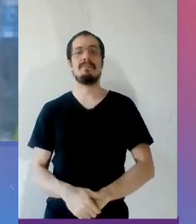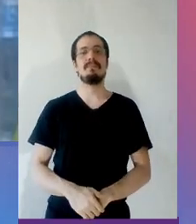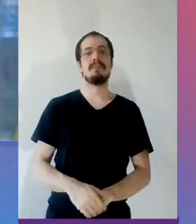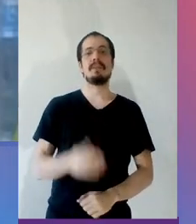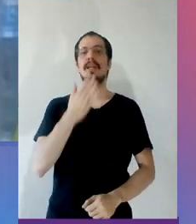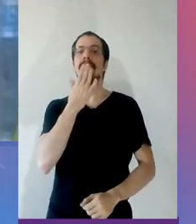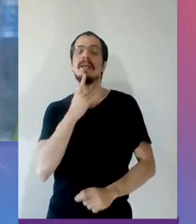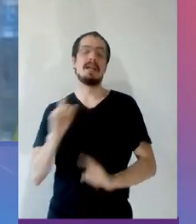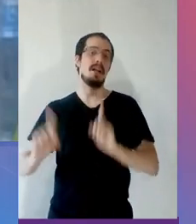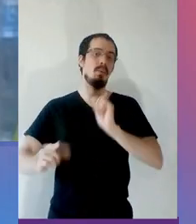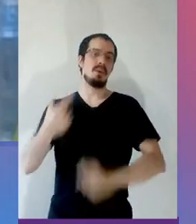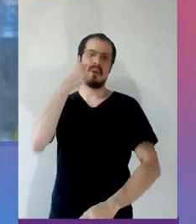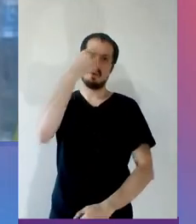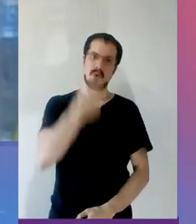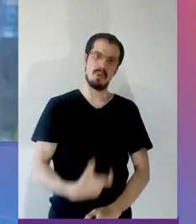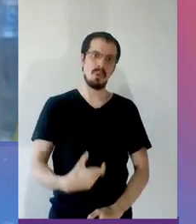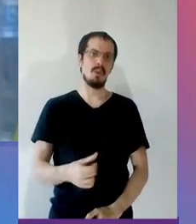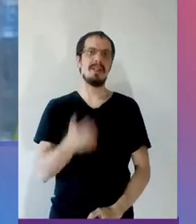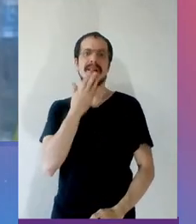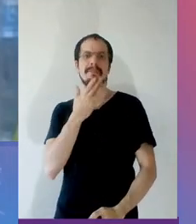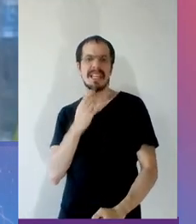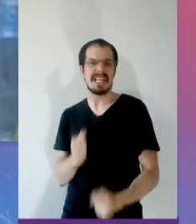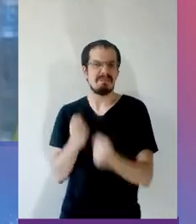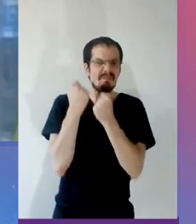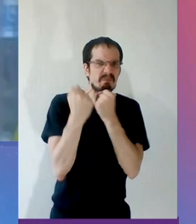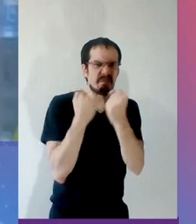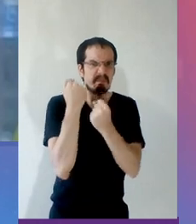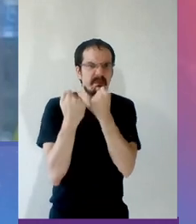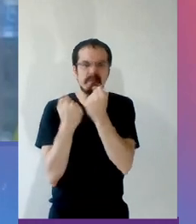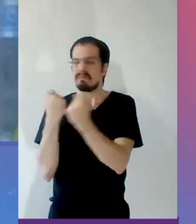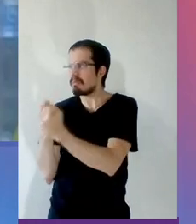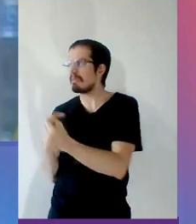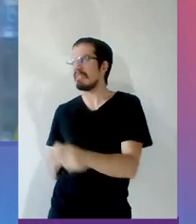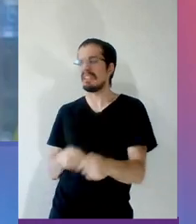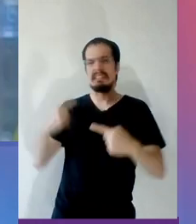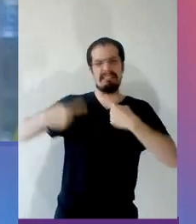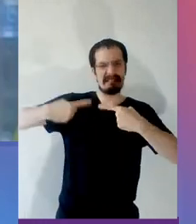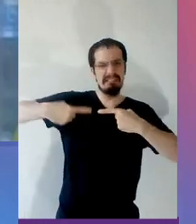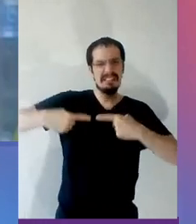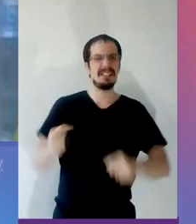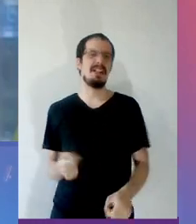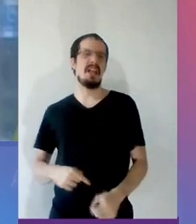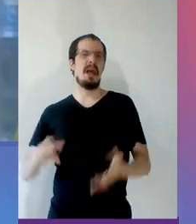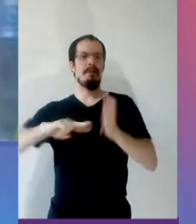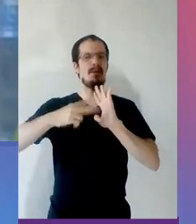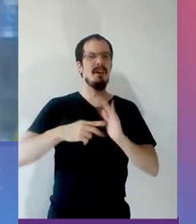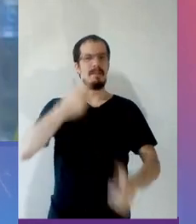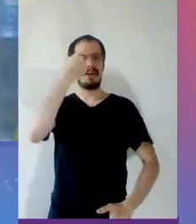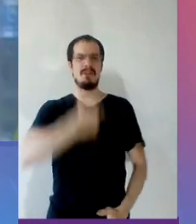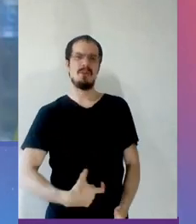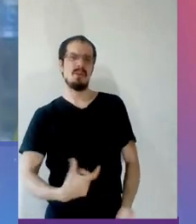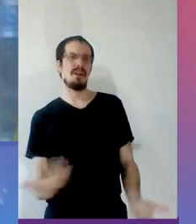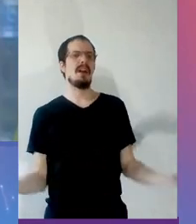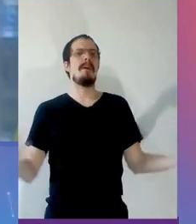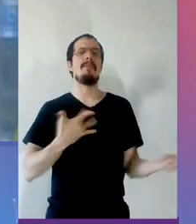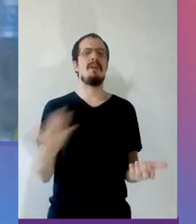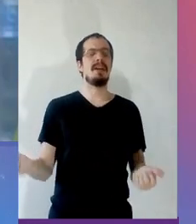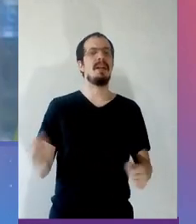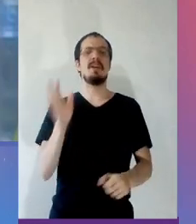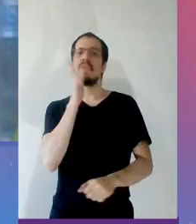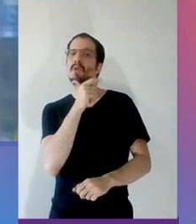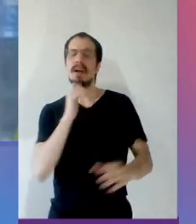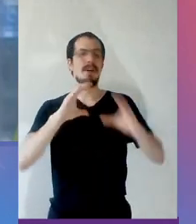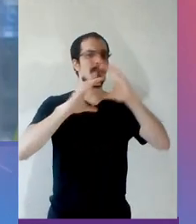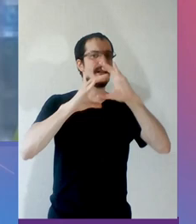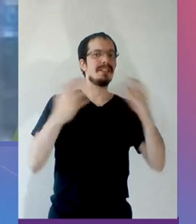conductas agresivas o problemas en sus conductas, que van a tener problemas de comunicación, que van